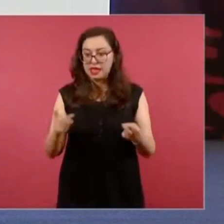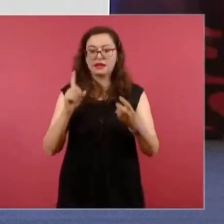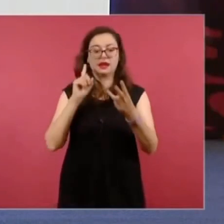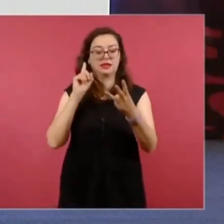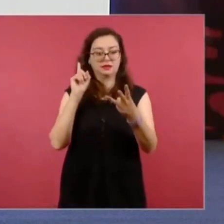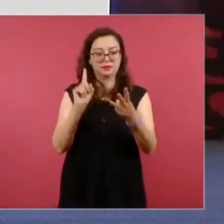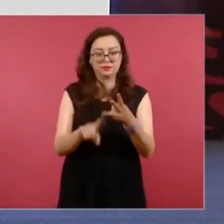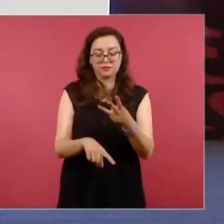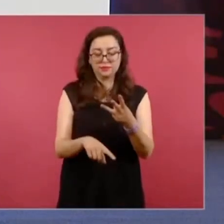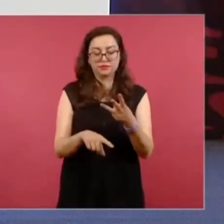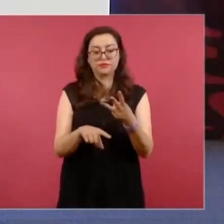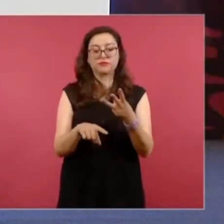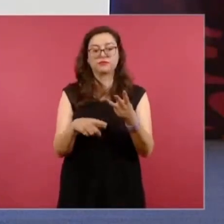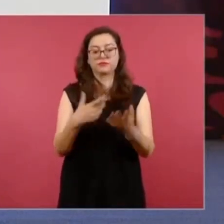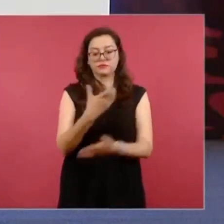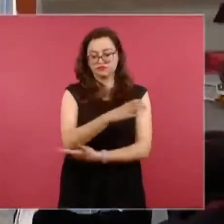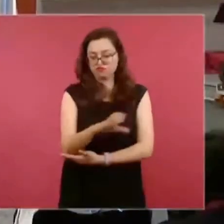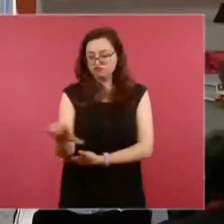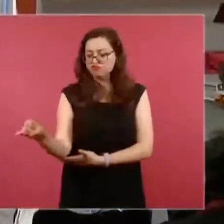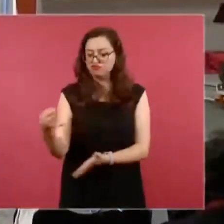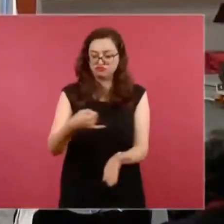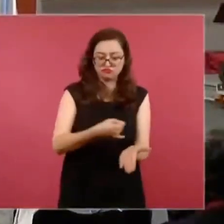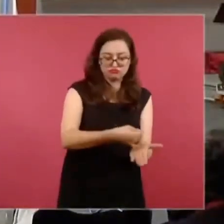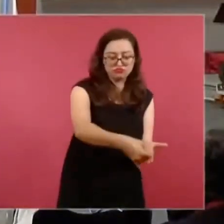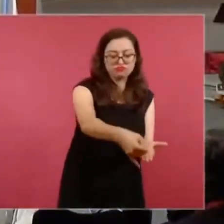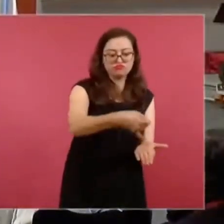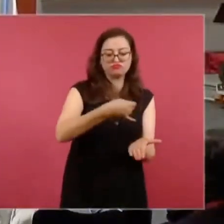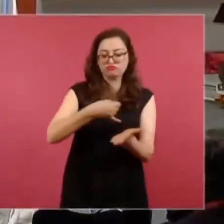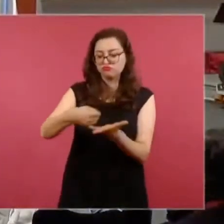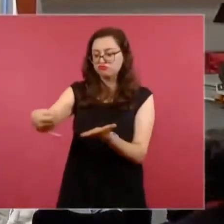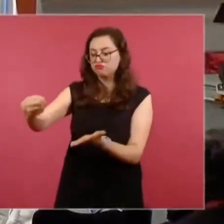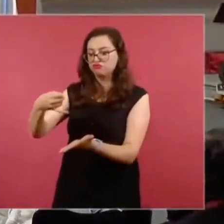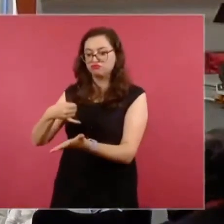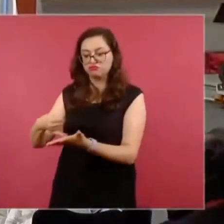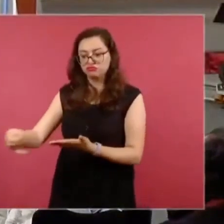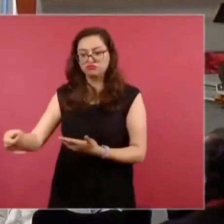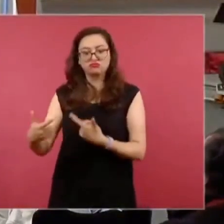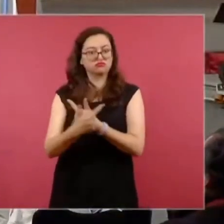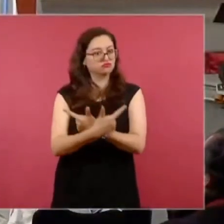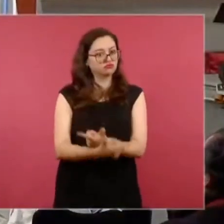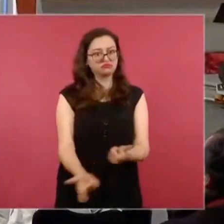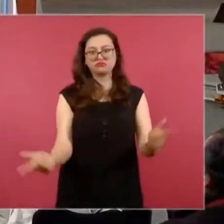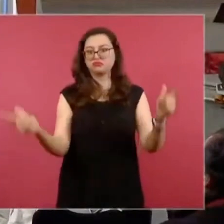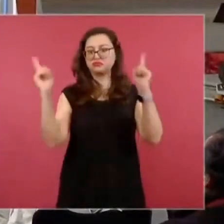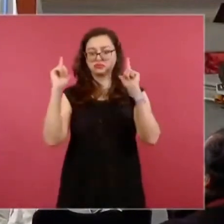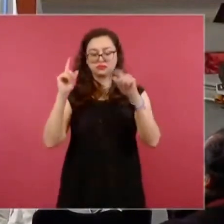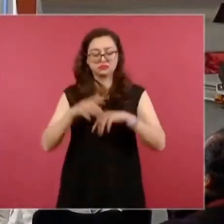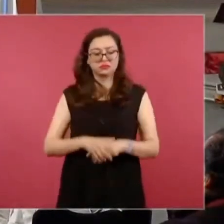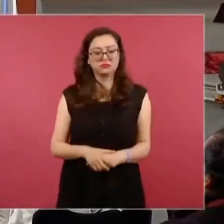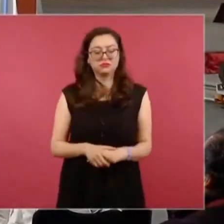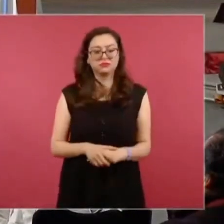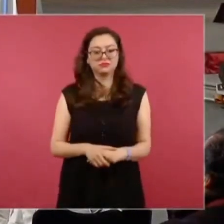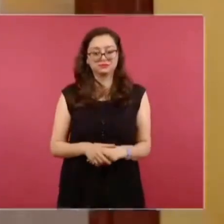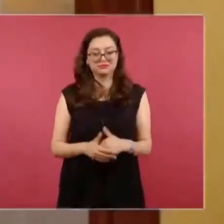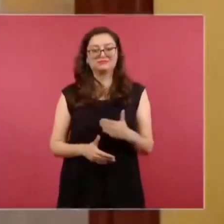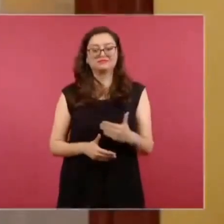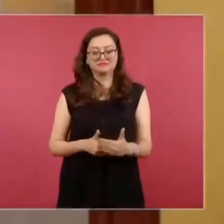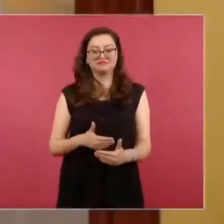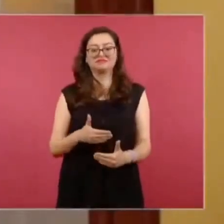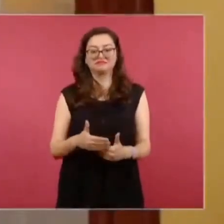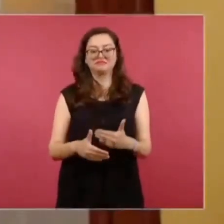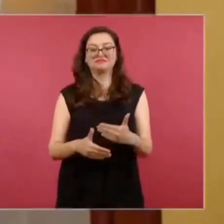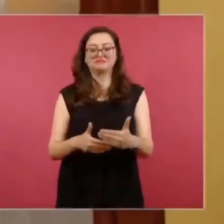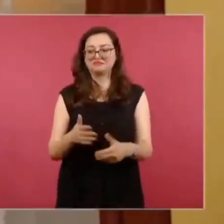con la facilidad de cultivarlas y aprovecharlas sin restricciones, producirán